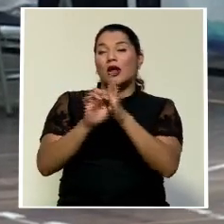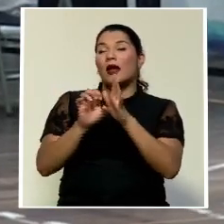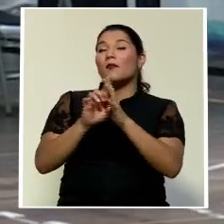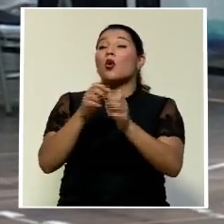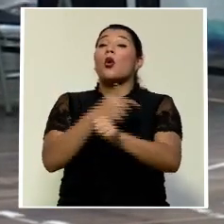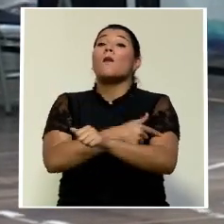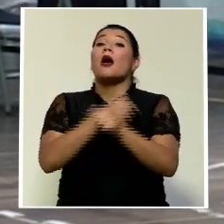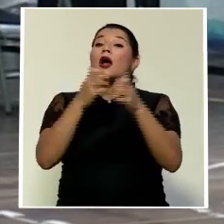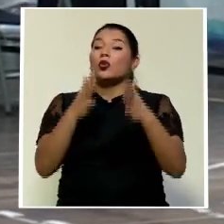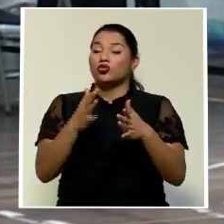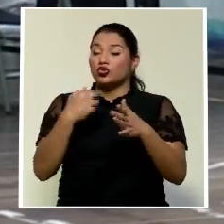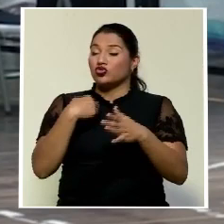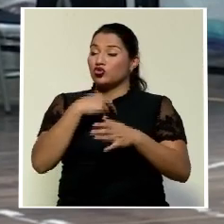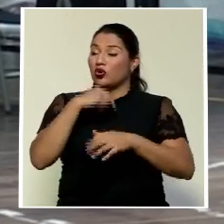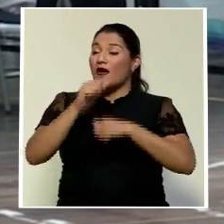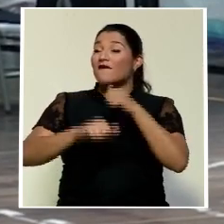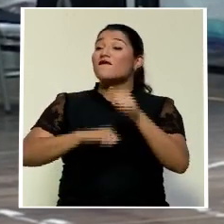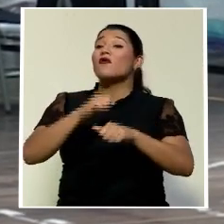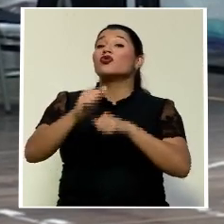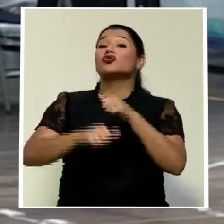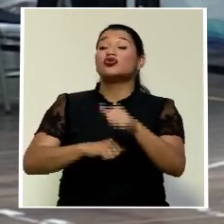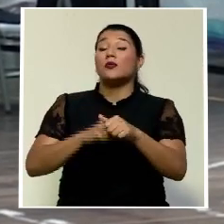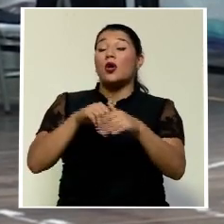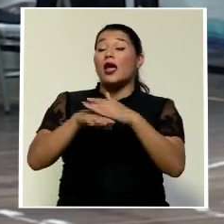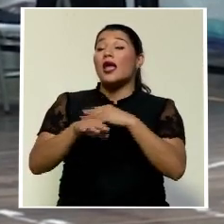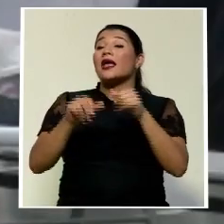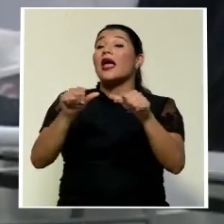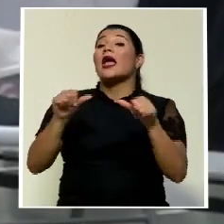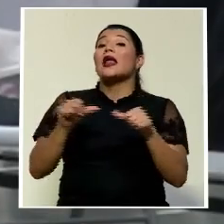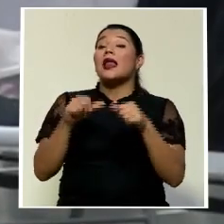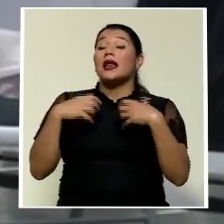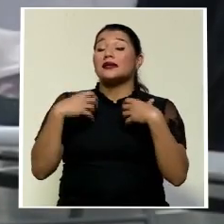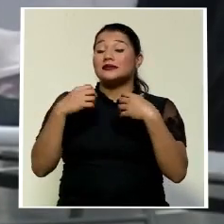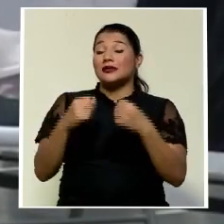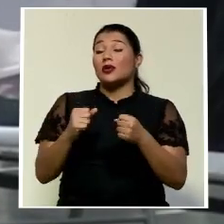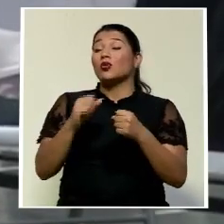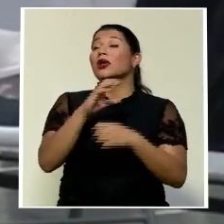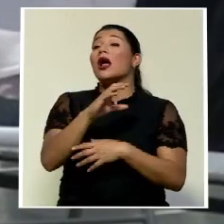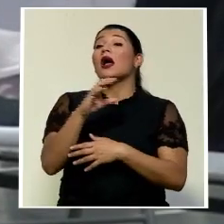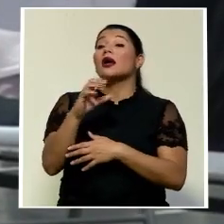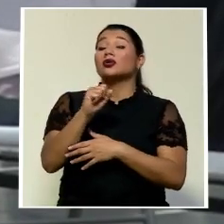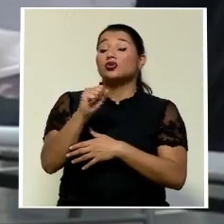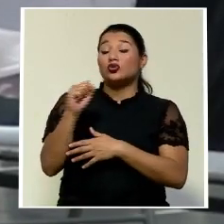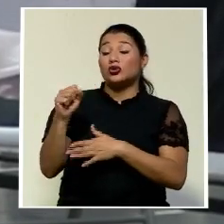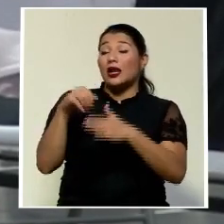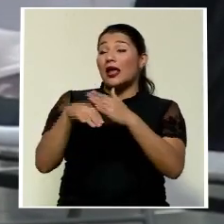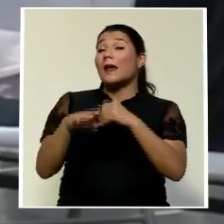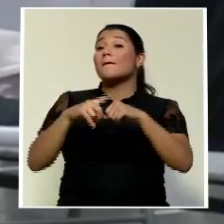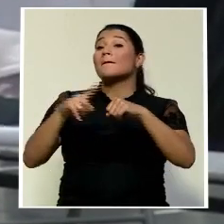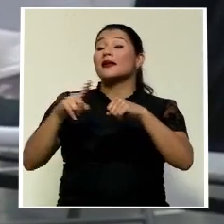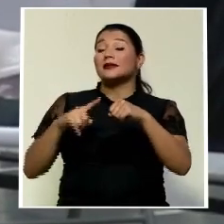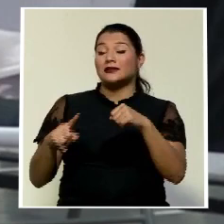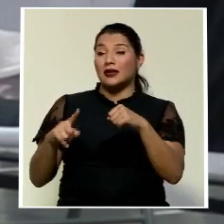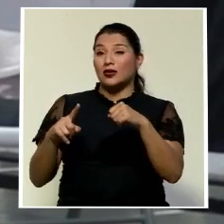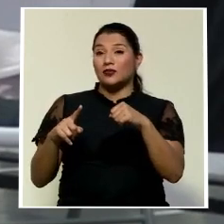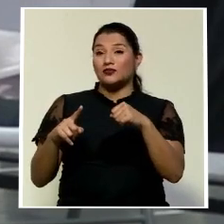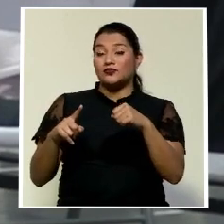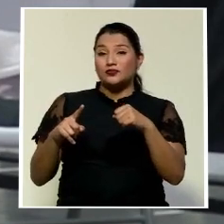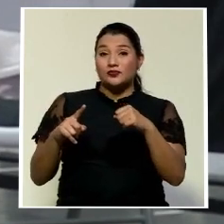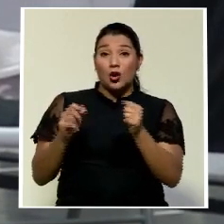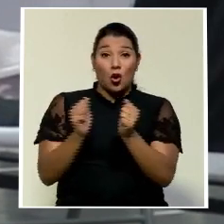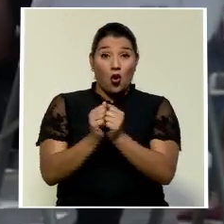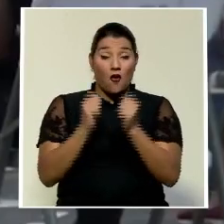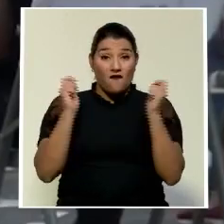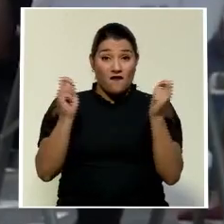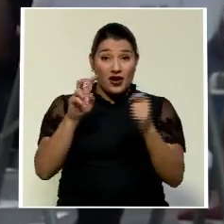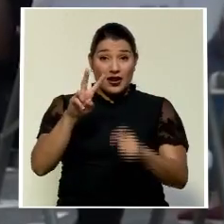grandes esfuerzos por parte del área de salud de la Caja Costarricense Seguro Social en Pérez Celedón con la vacunatón realizándose